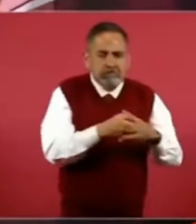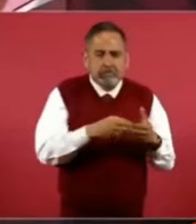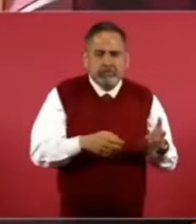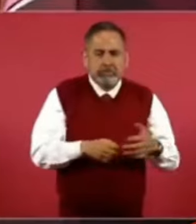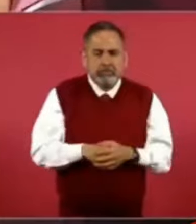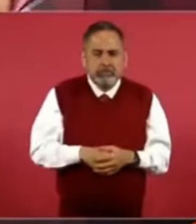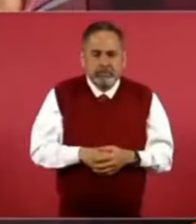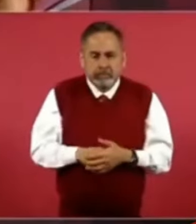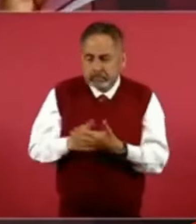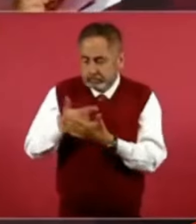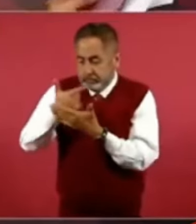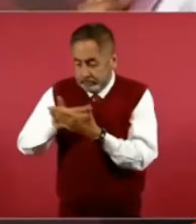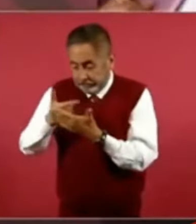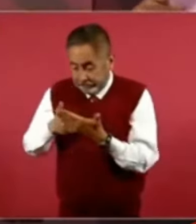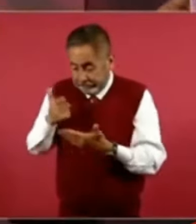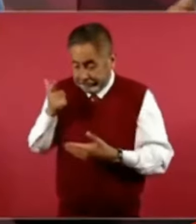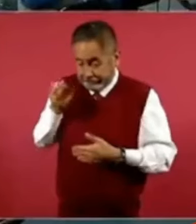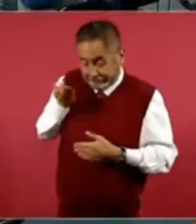encuestas falsas,